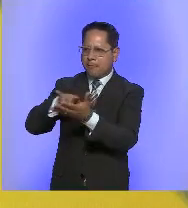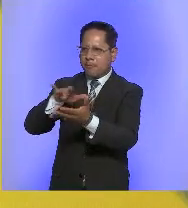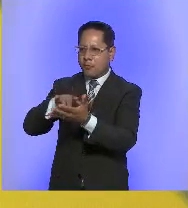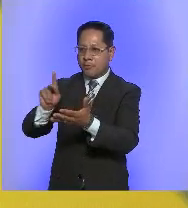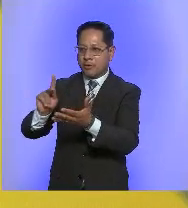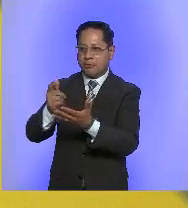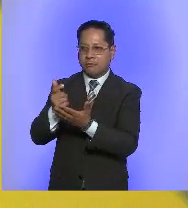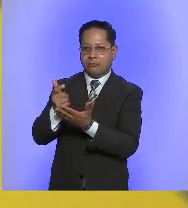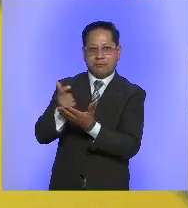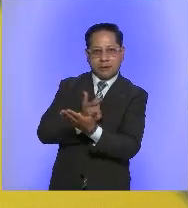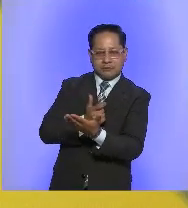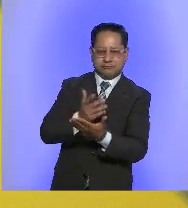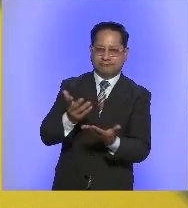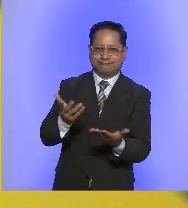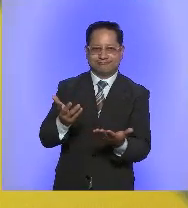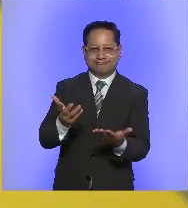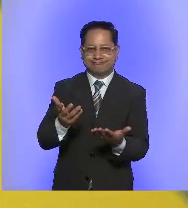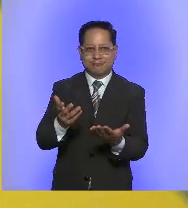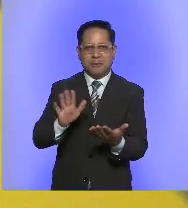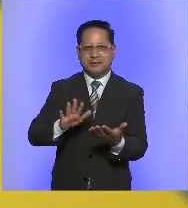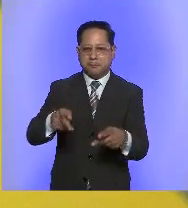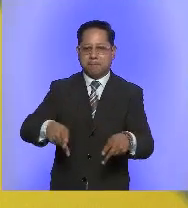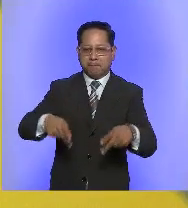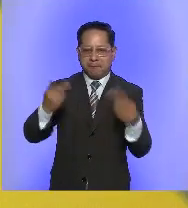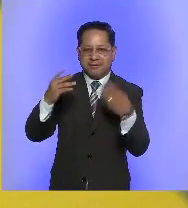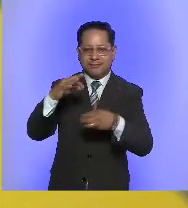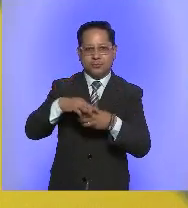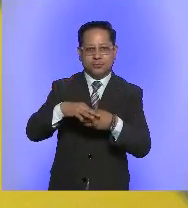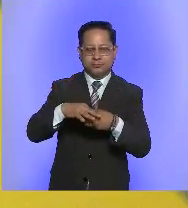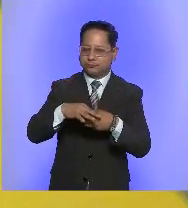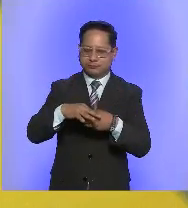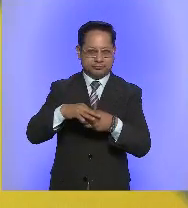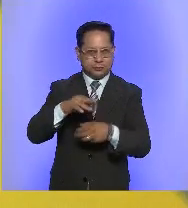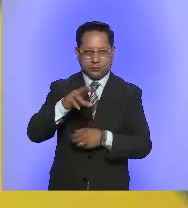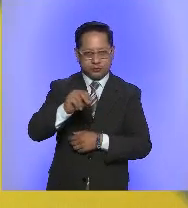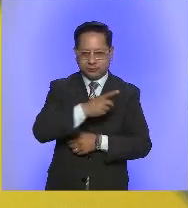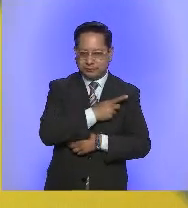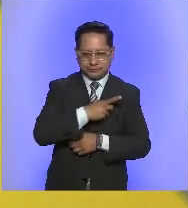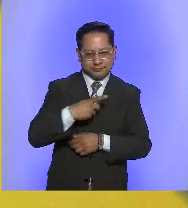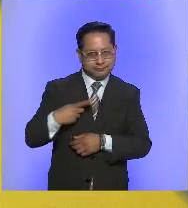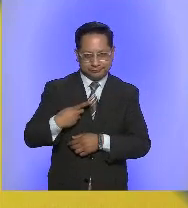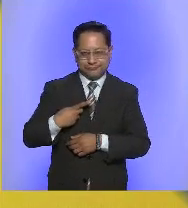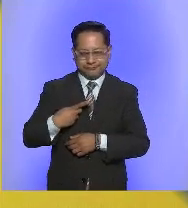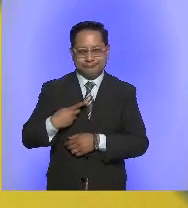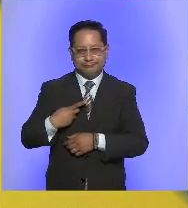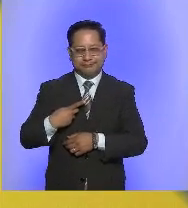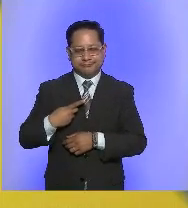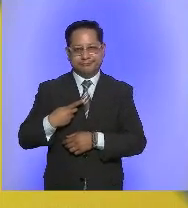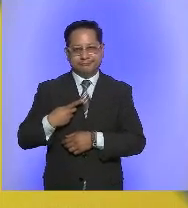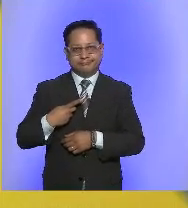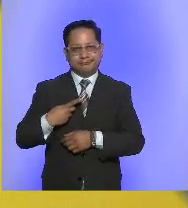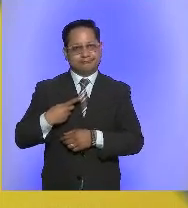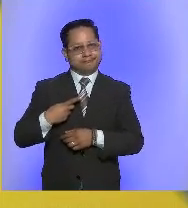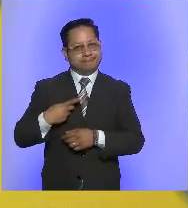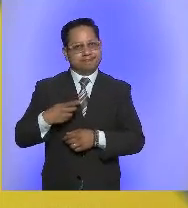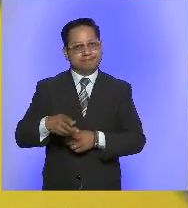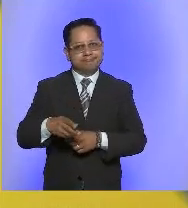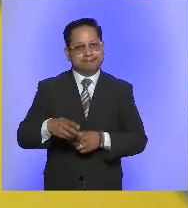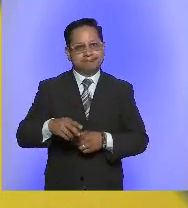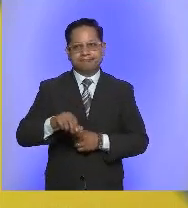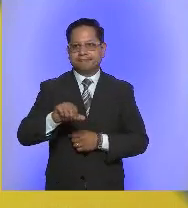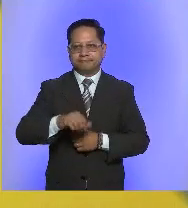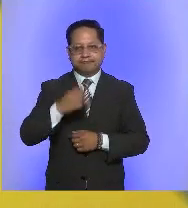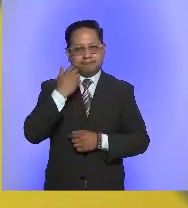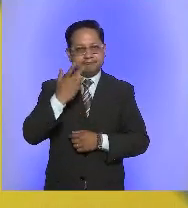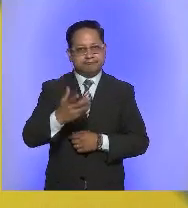manera razonada. A eso le apostamos. Hoy en día, decir que podemos tener un solo organismo a nivel